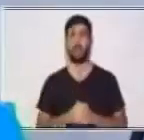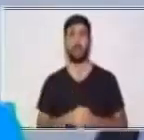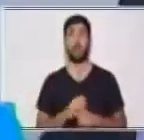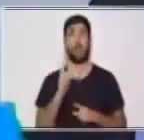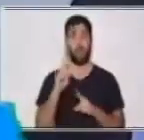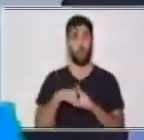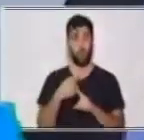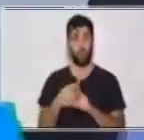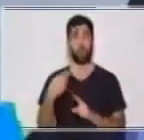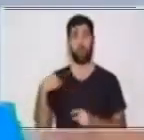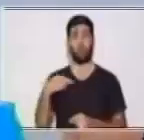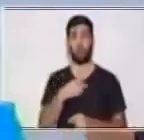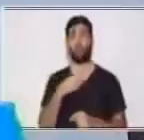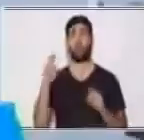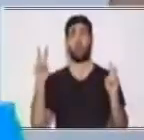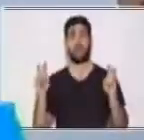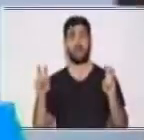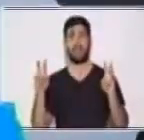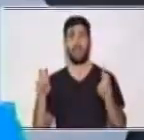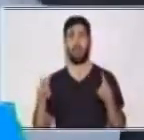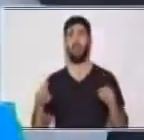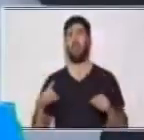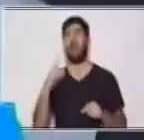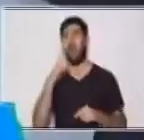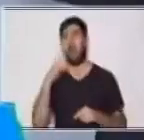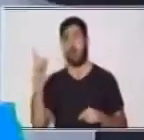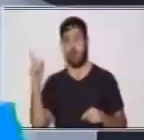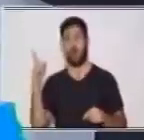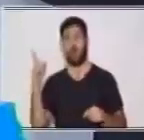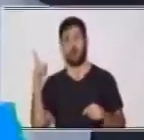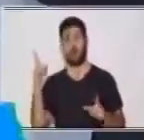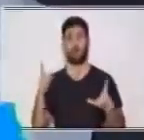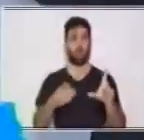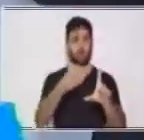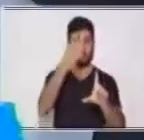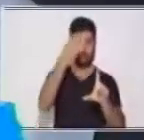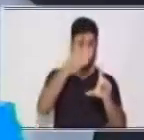nosotros nos hablan de una coordenada rectangular,